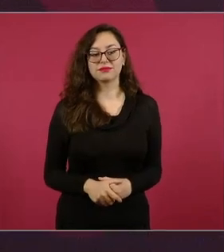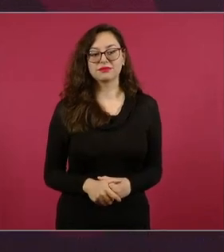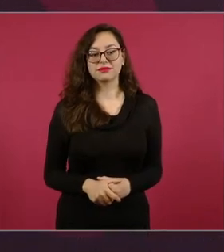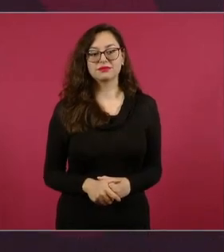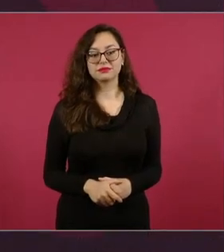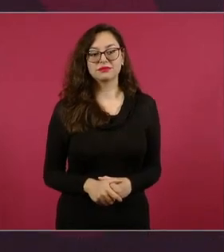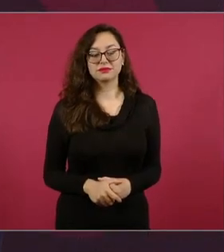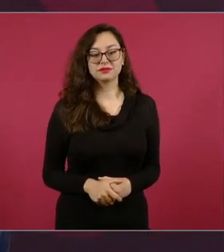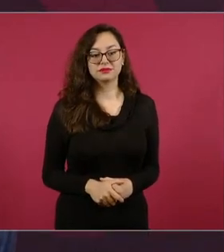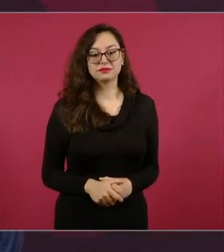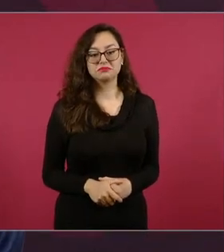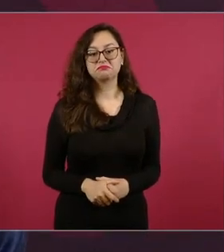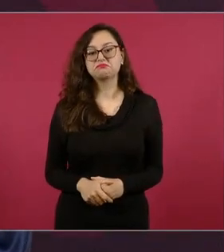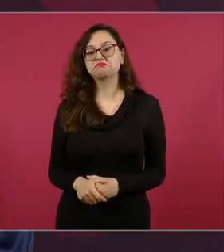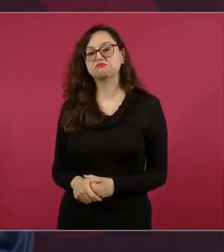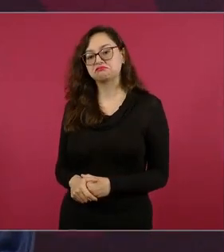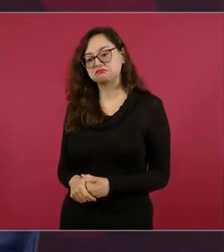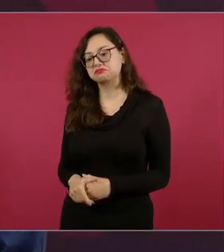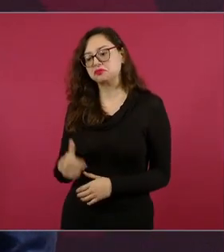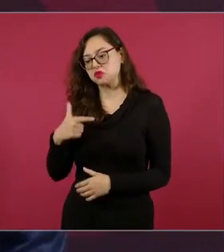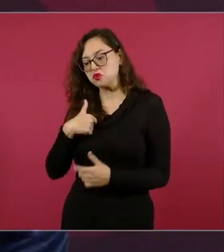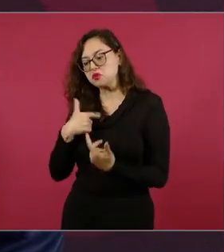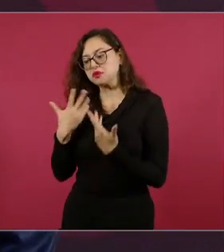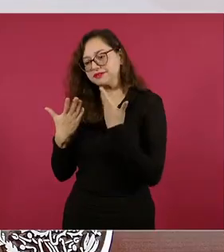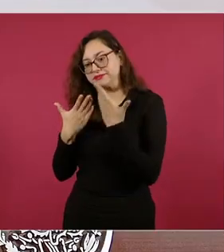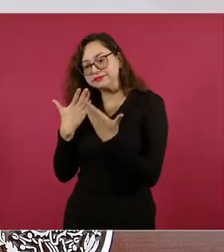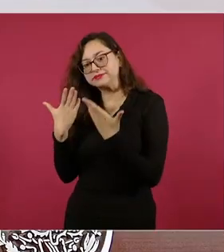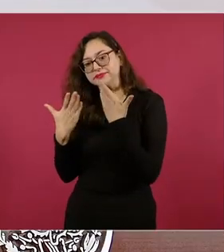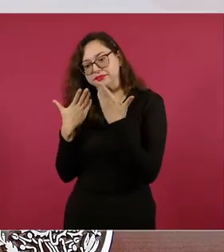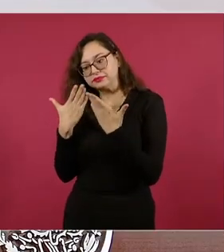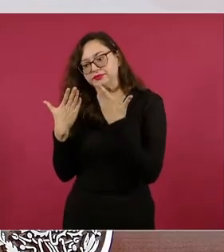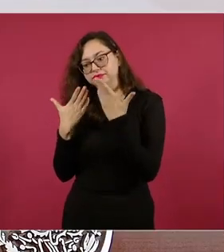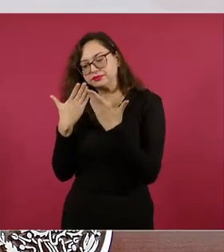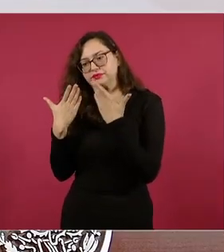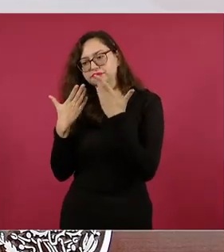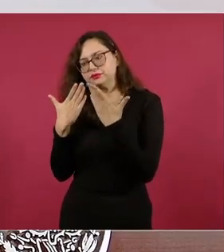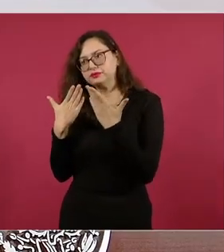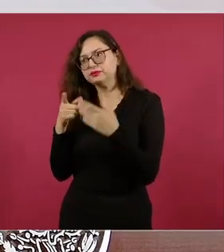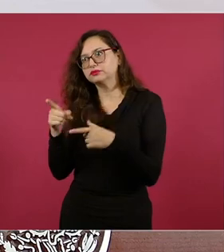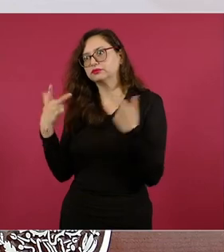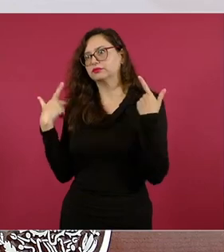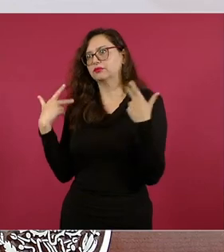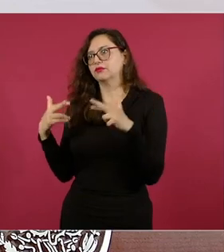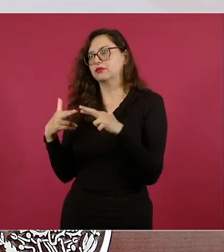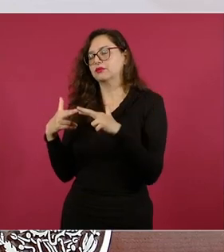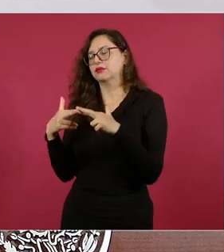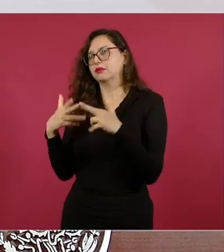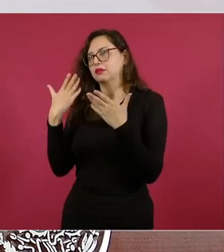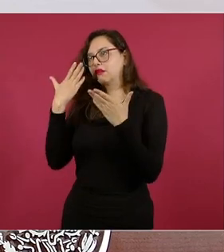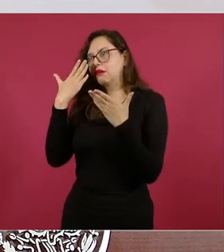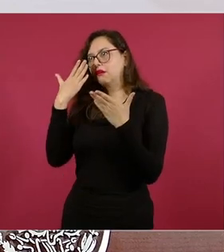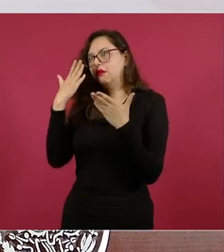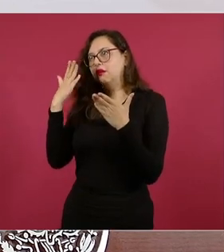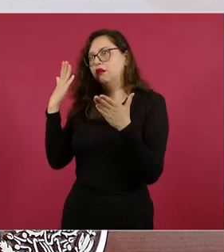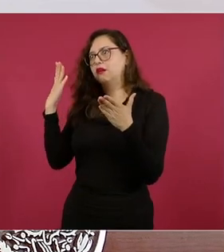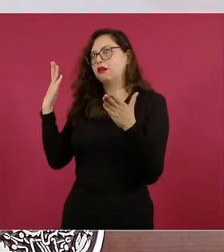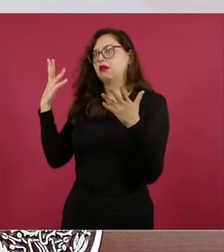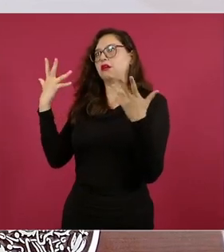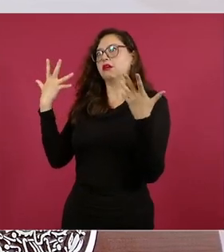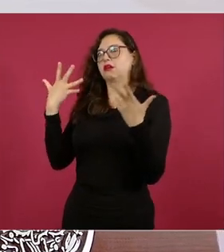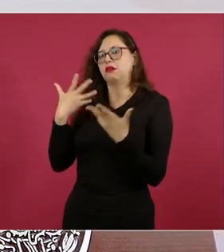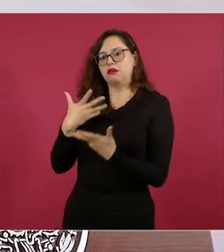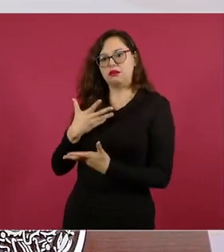cuando estudié, pues, mis maestros. Por eso, mi respeto a